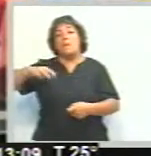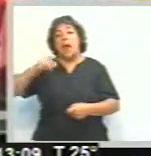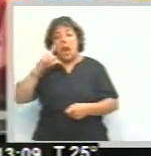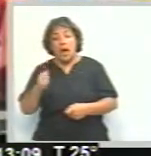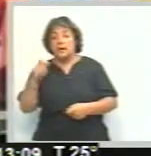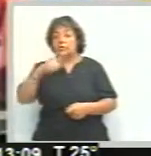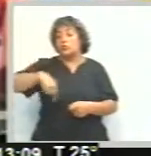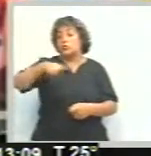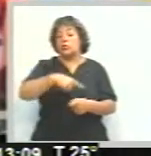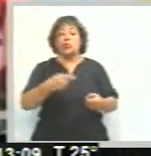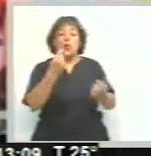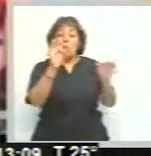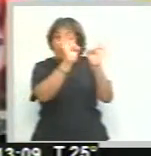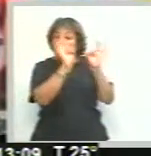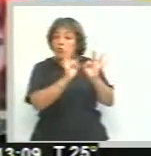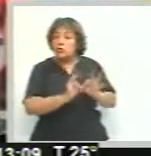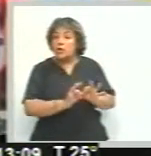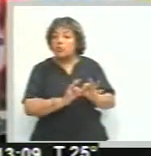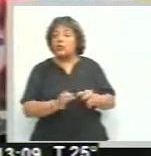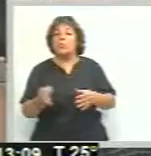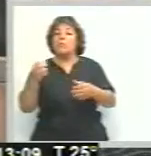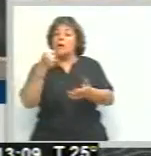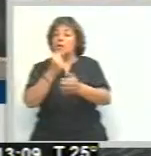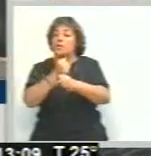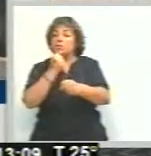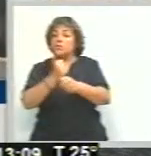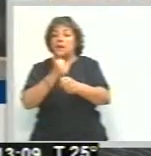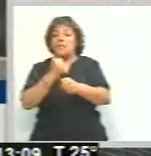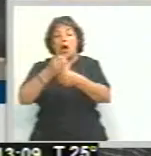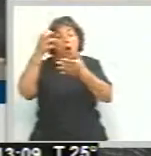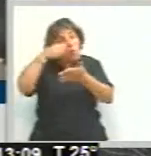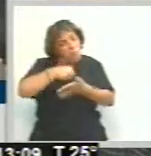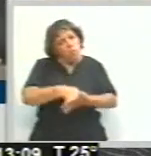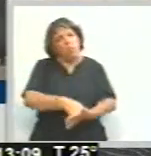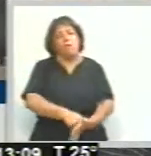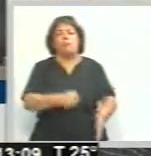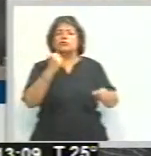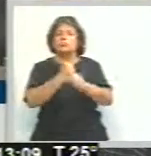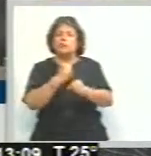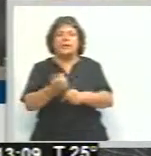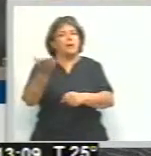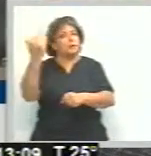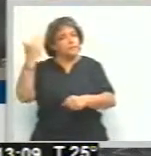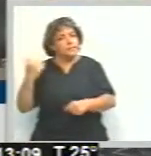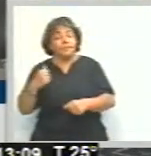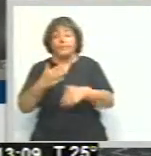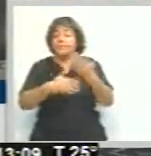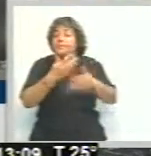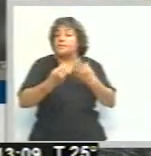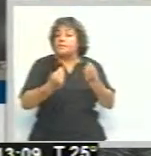Nos hemos planteado un proyecto para profundizar el trabajo que venimos haciendo ya de hace un tiempo. Y bueno, consiste en